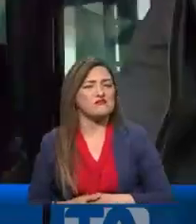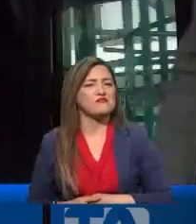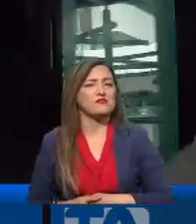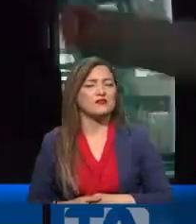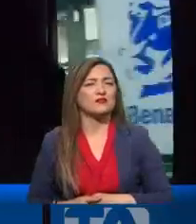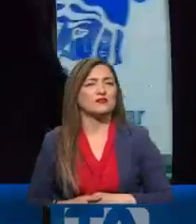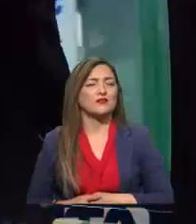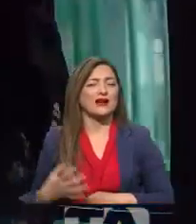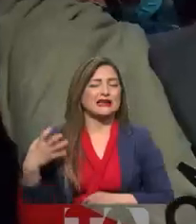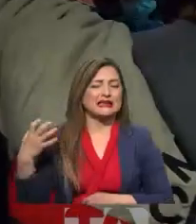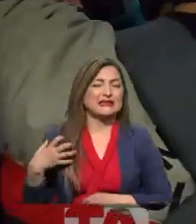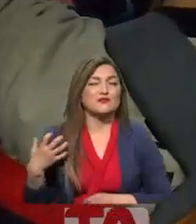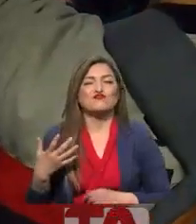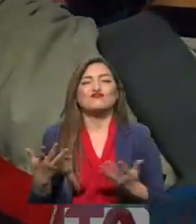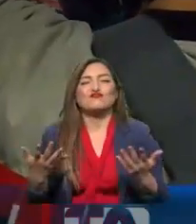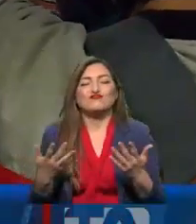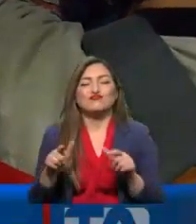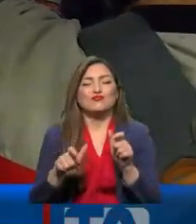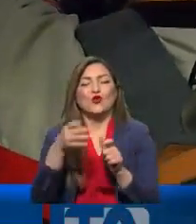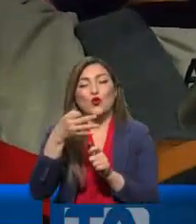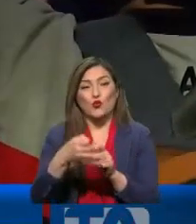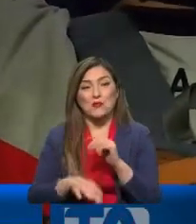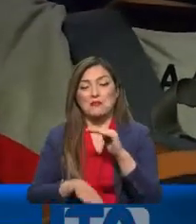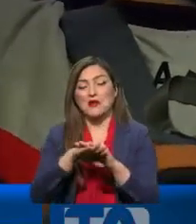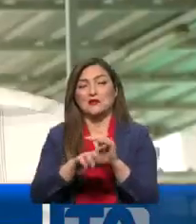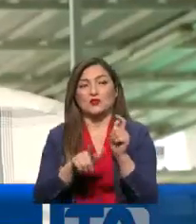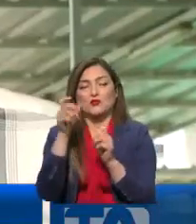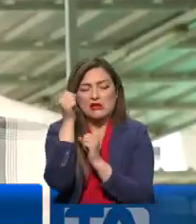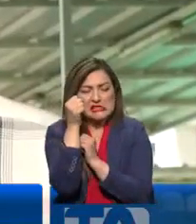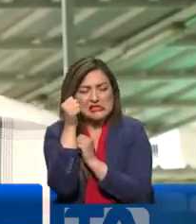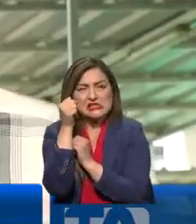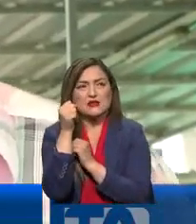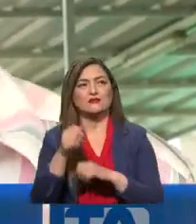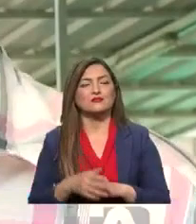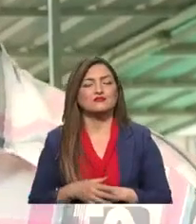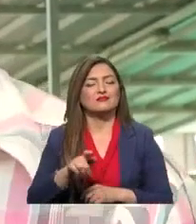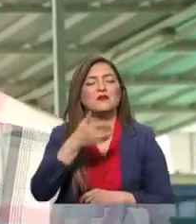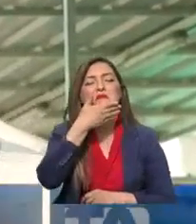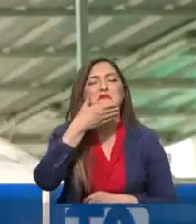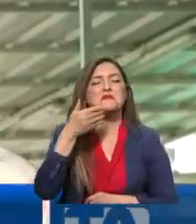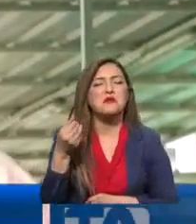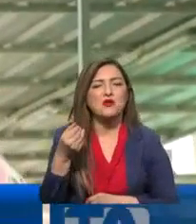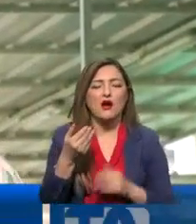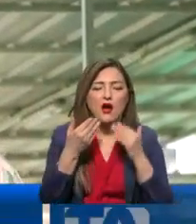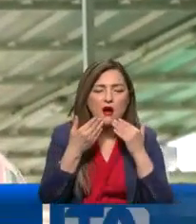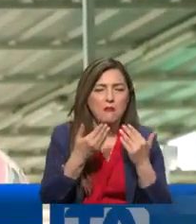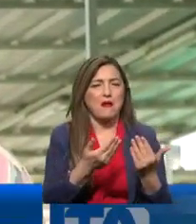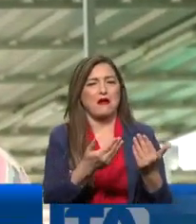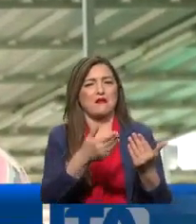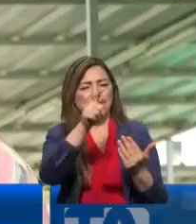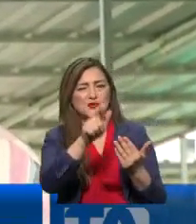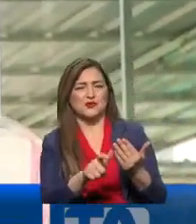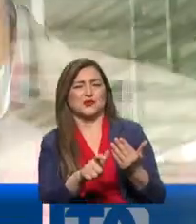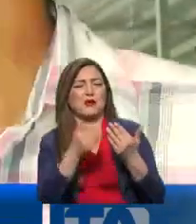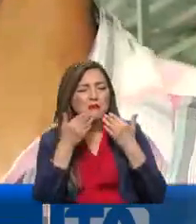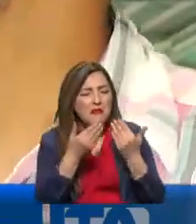pasajes una de las quejas que más se repite es el incumplimiento del aforo permitido debería mejorar lo que es el trato el tratarlos a